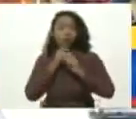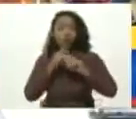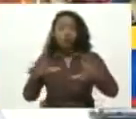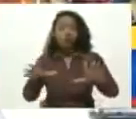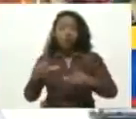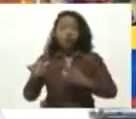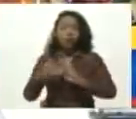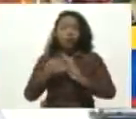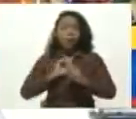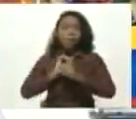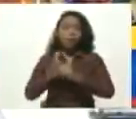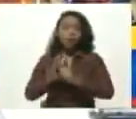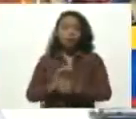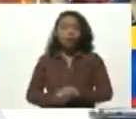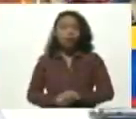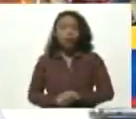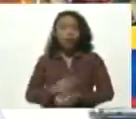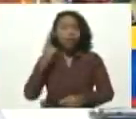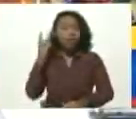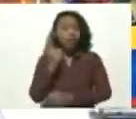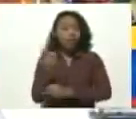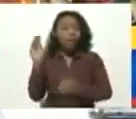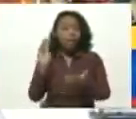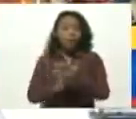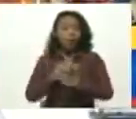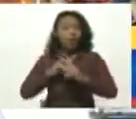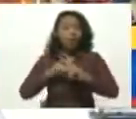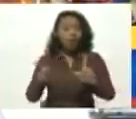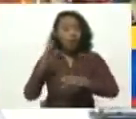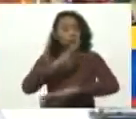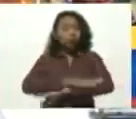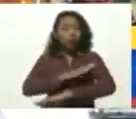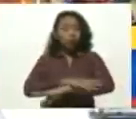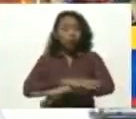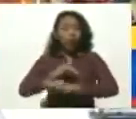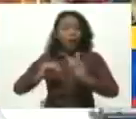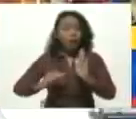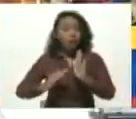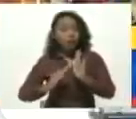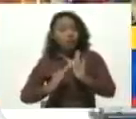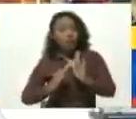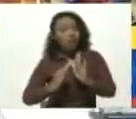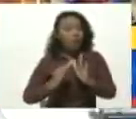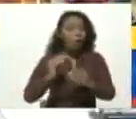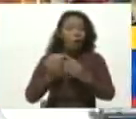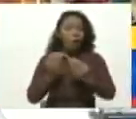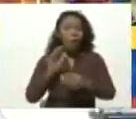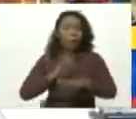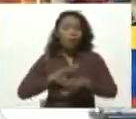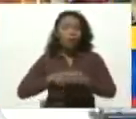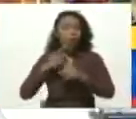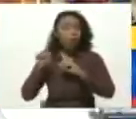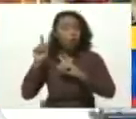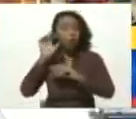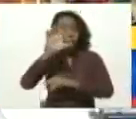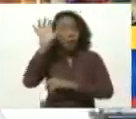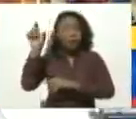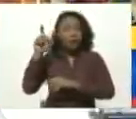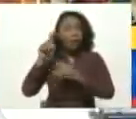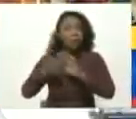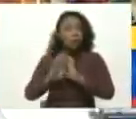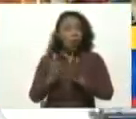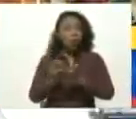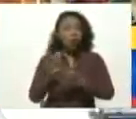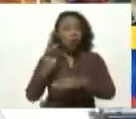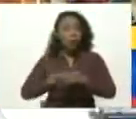la COVID-19 debe marcar la diferencia en el comportamiento de la curva como ha ocurrido en otros países del mundo. A